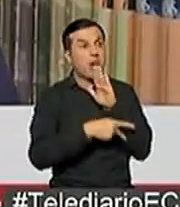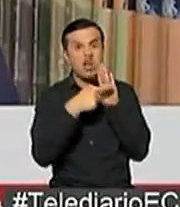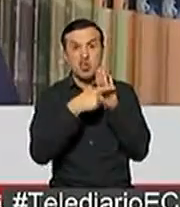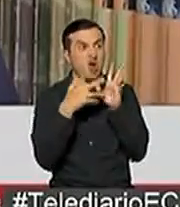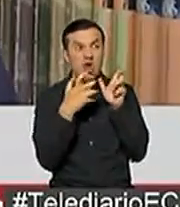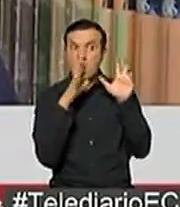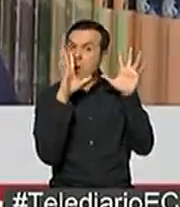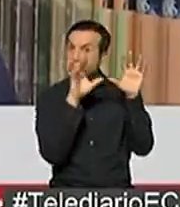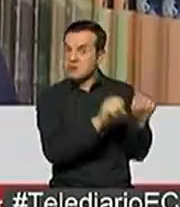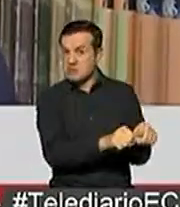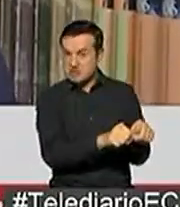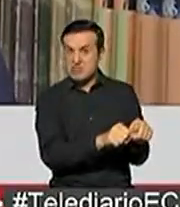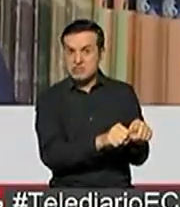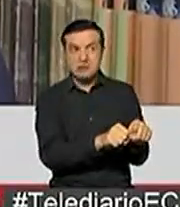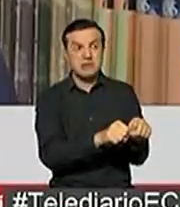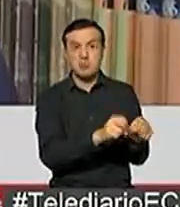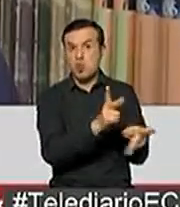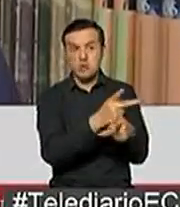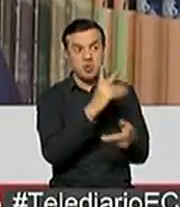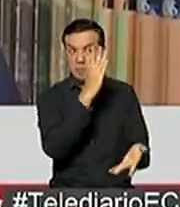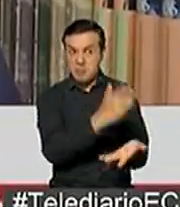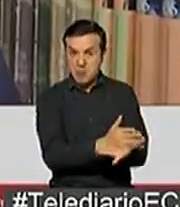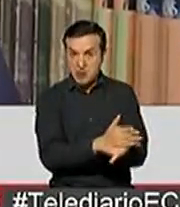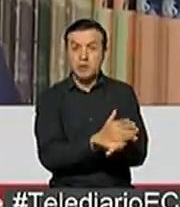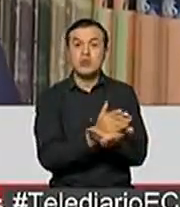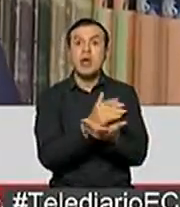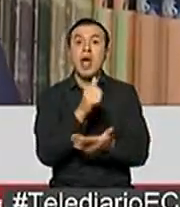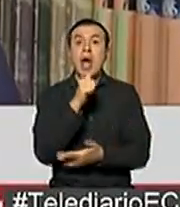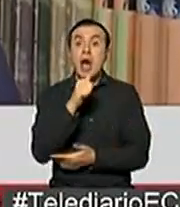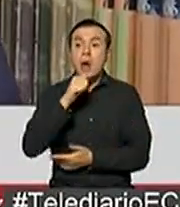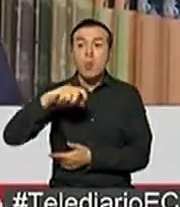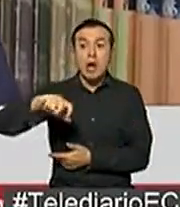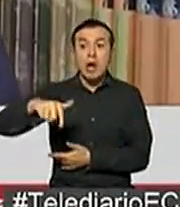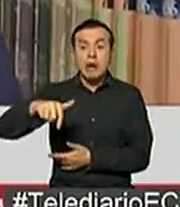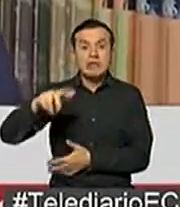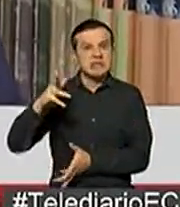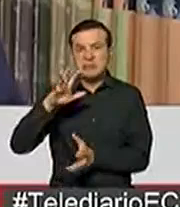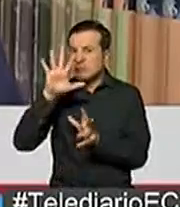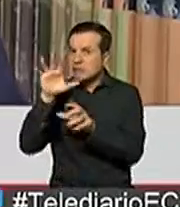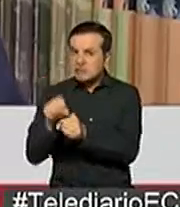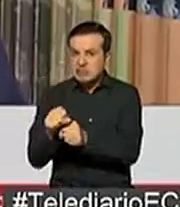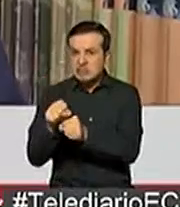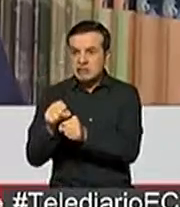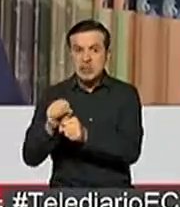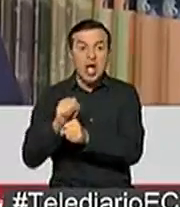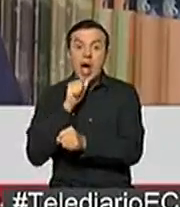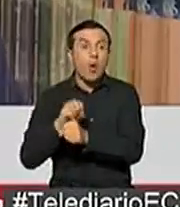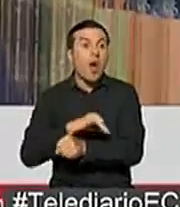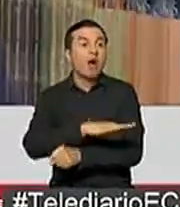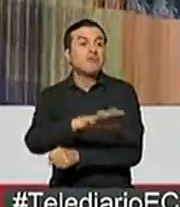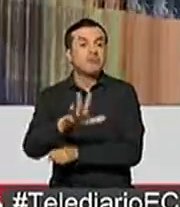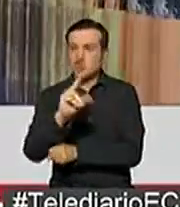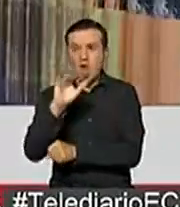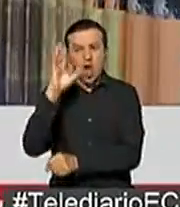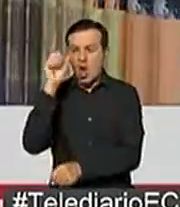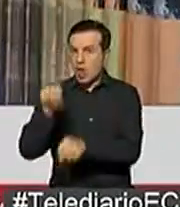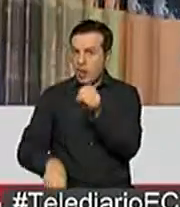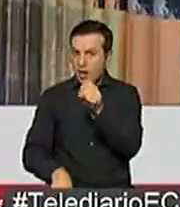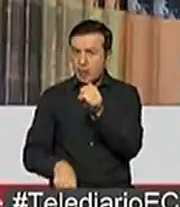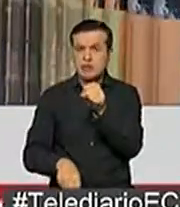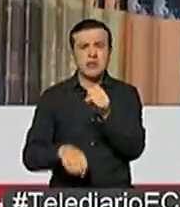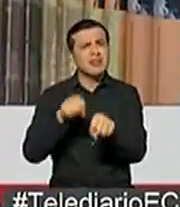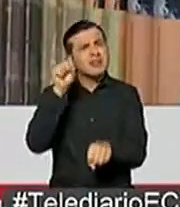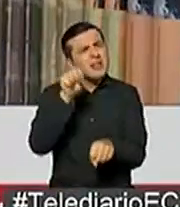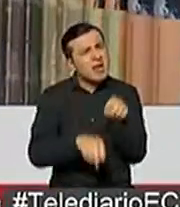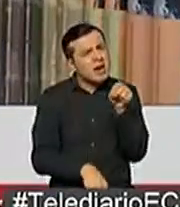para paralizar los pretender tomarse fuentes de agua para privar al resto de connacionales destruir